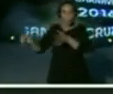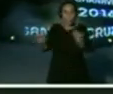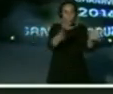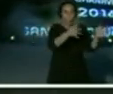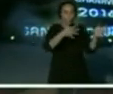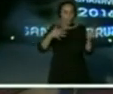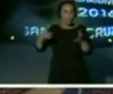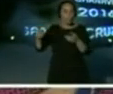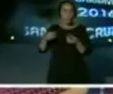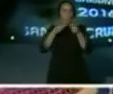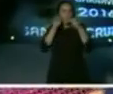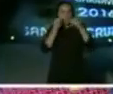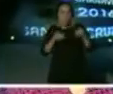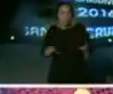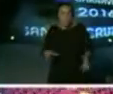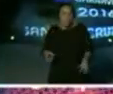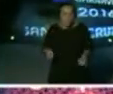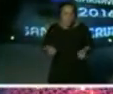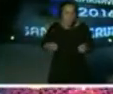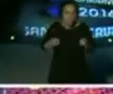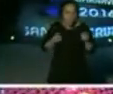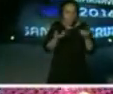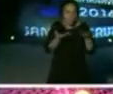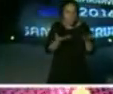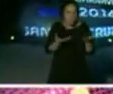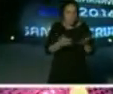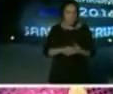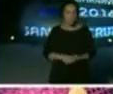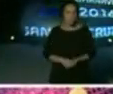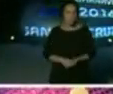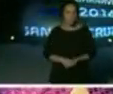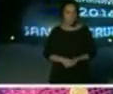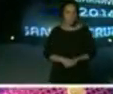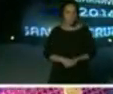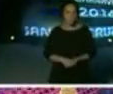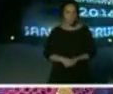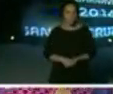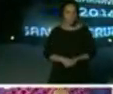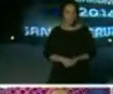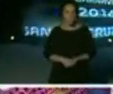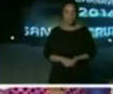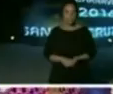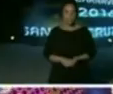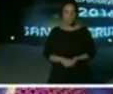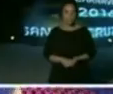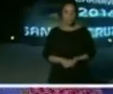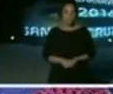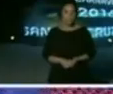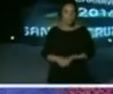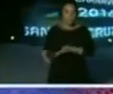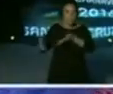Cuenta la historia de una noche de fuertes vientos